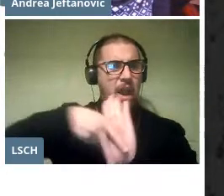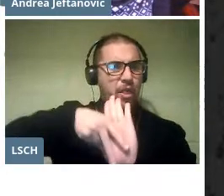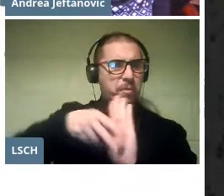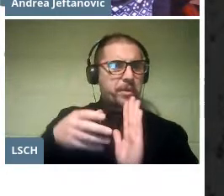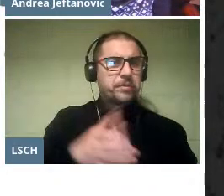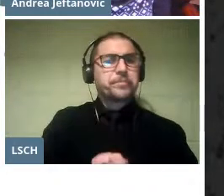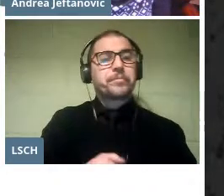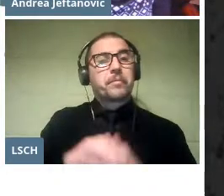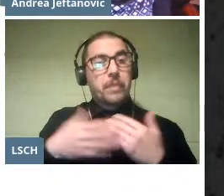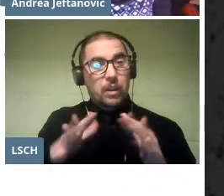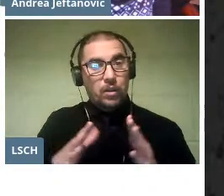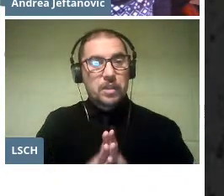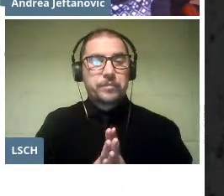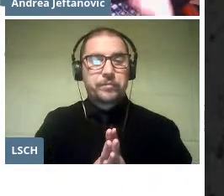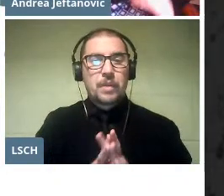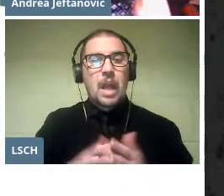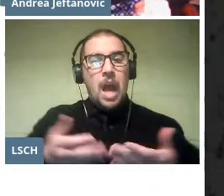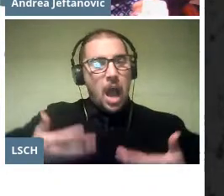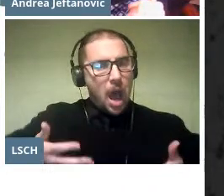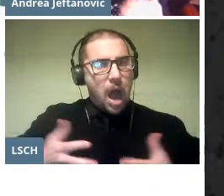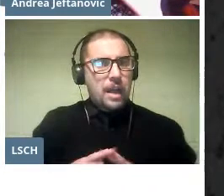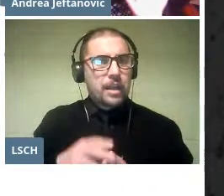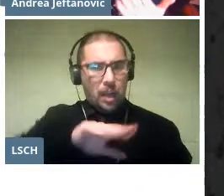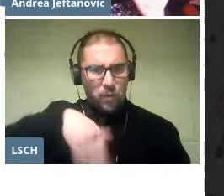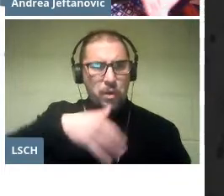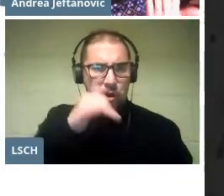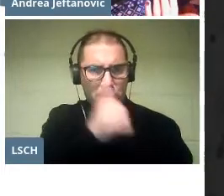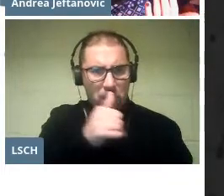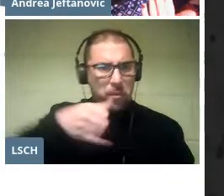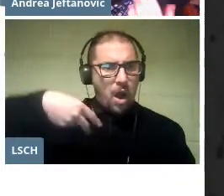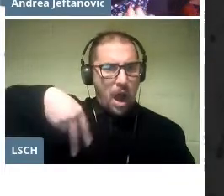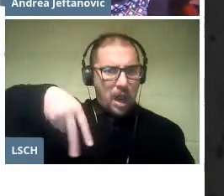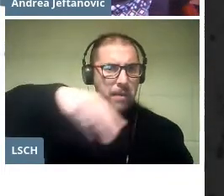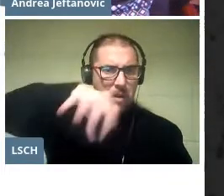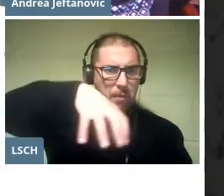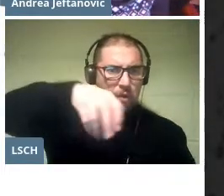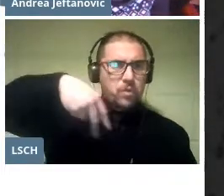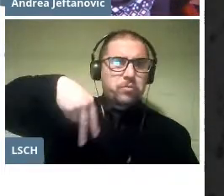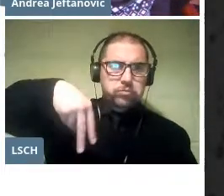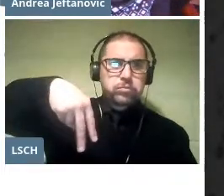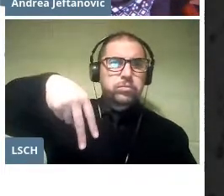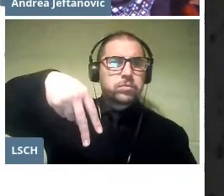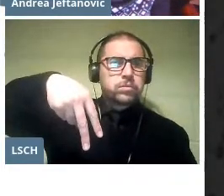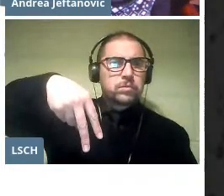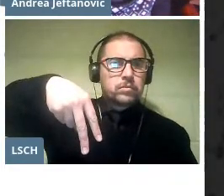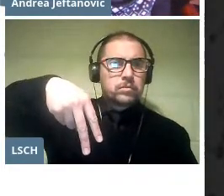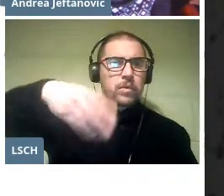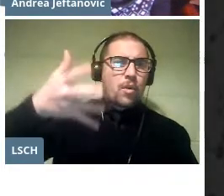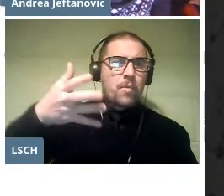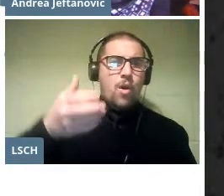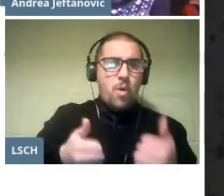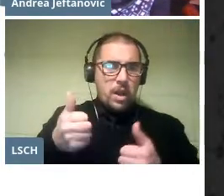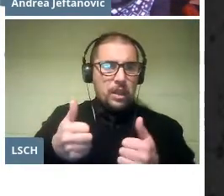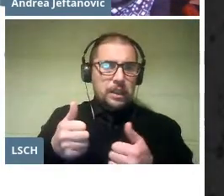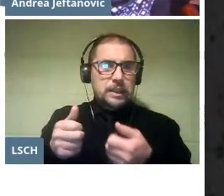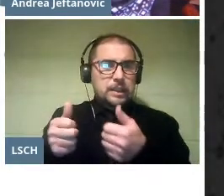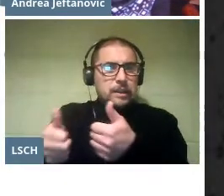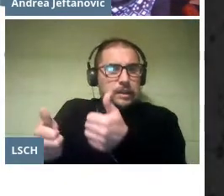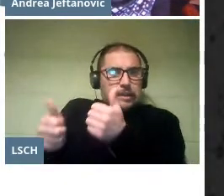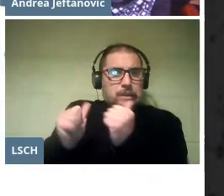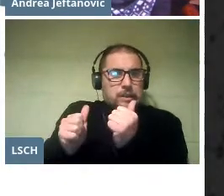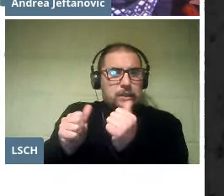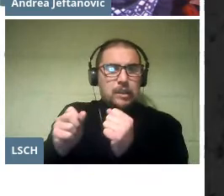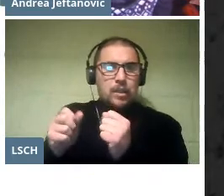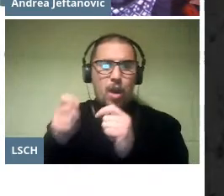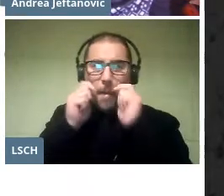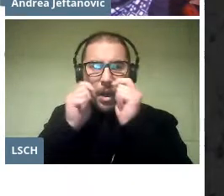embargo, todavía en nuestros tiempos caminar por la ciudad puede ser una actividad amenazadora. No